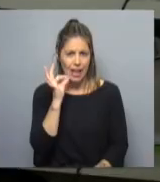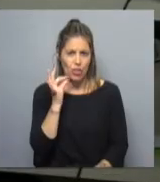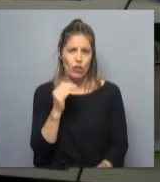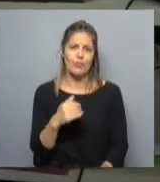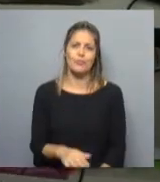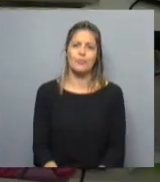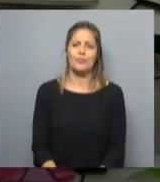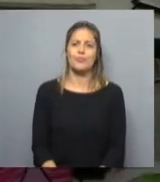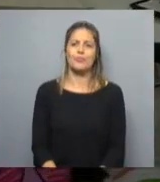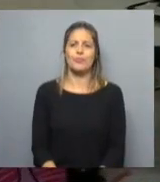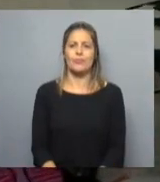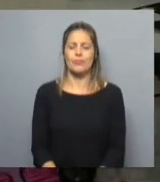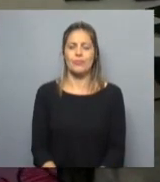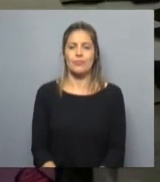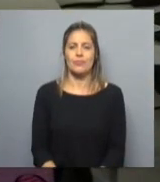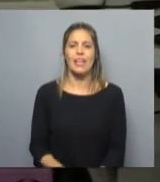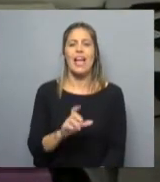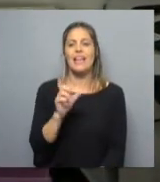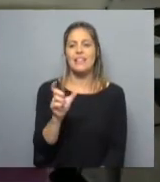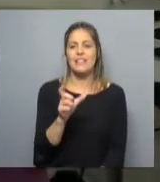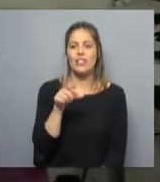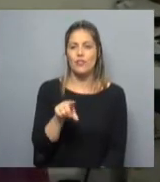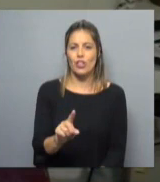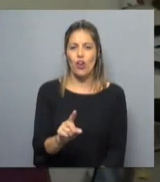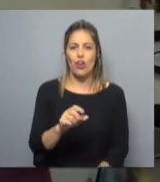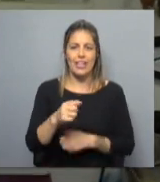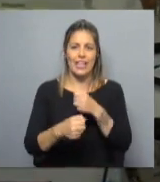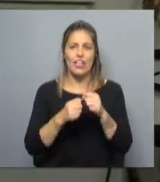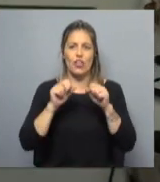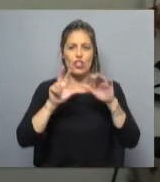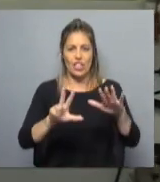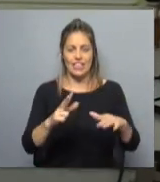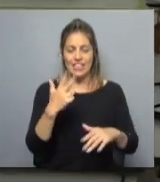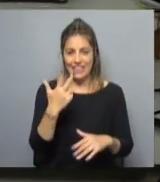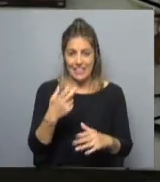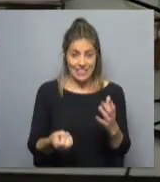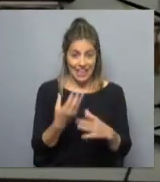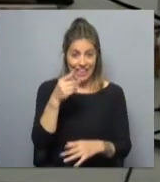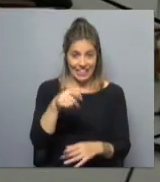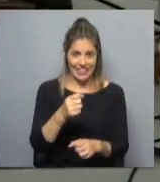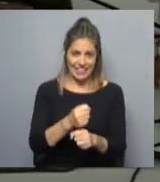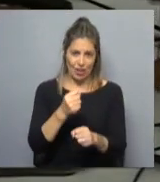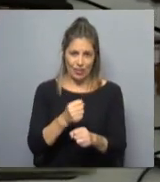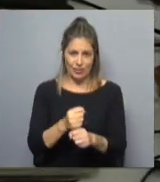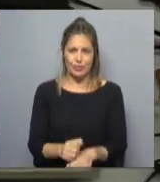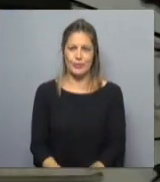Mauro Correa. ¿Qué significó en el 83 sacar este trabajo?